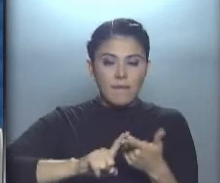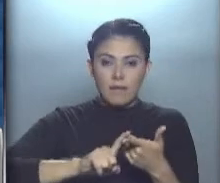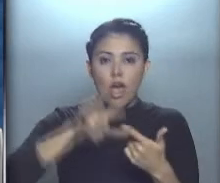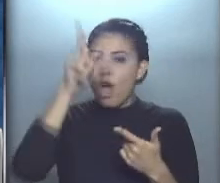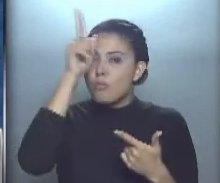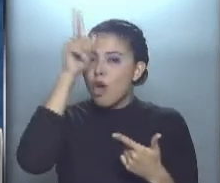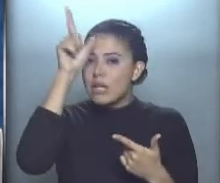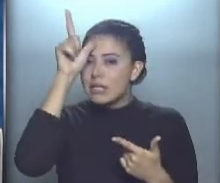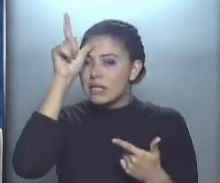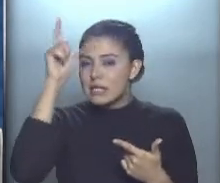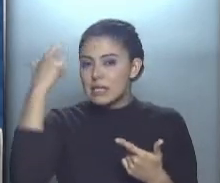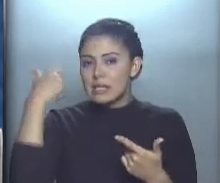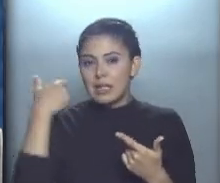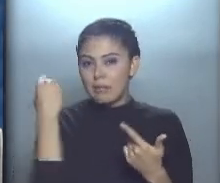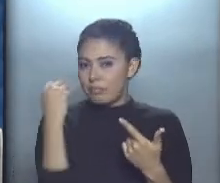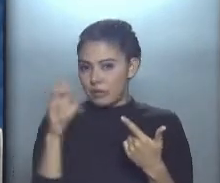policías exonerados,